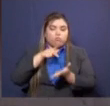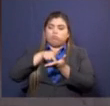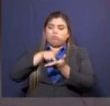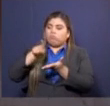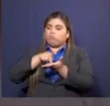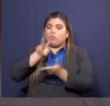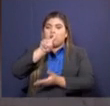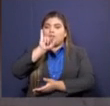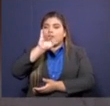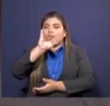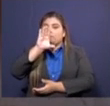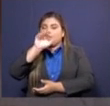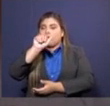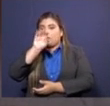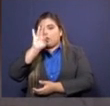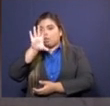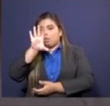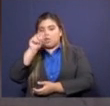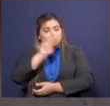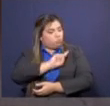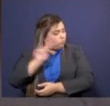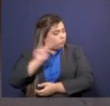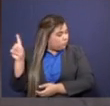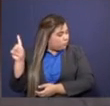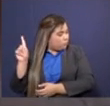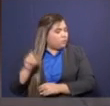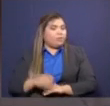dietas durante el mismo periodo.